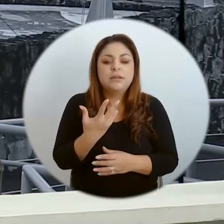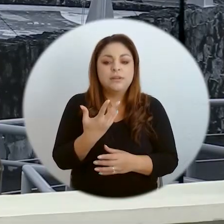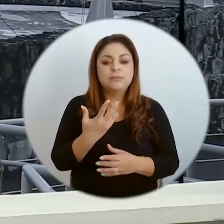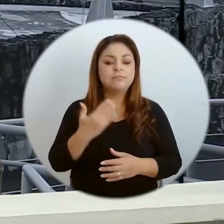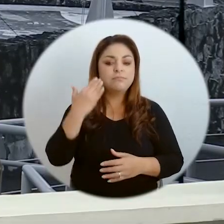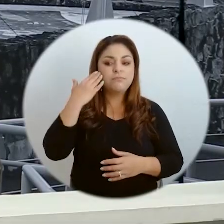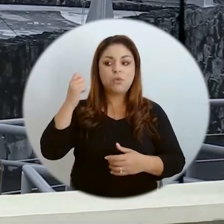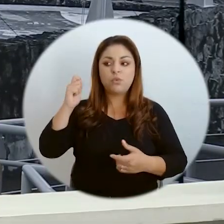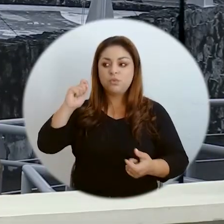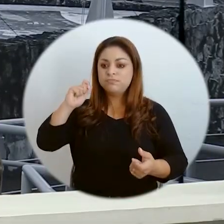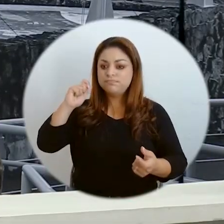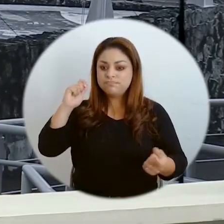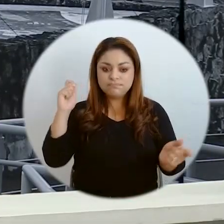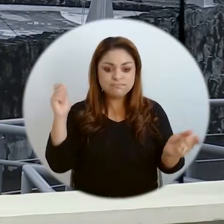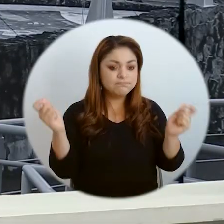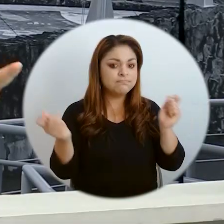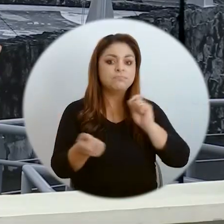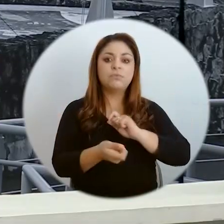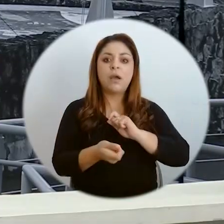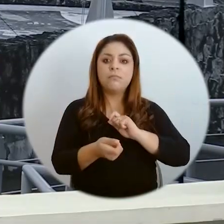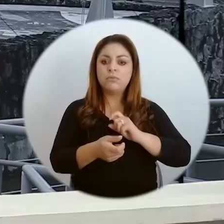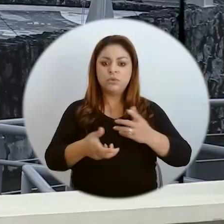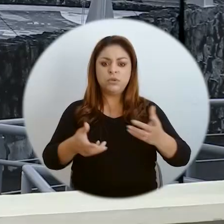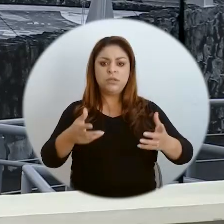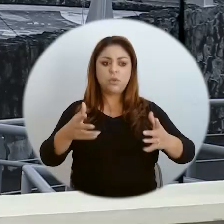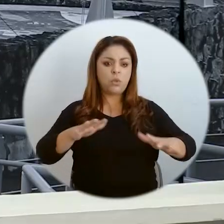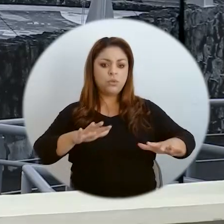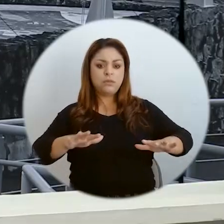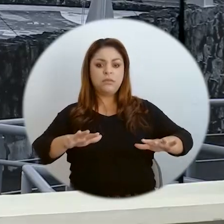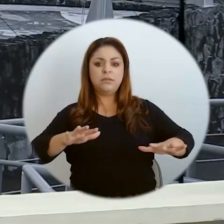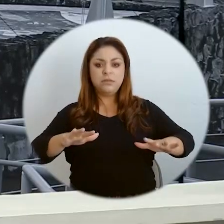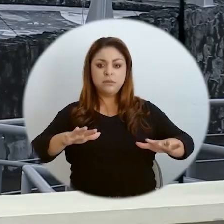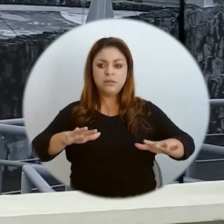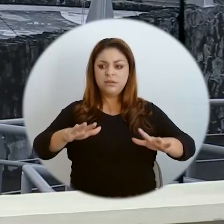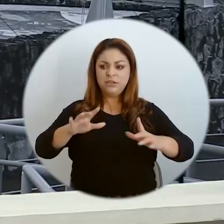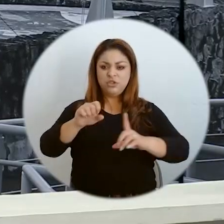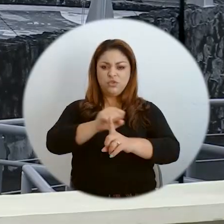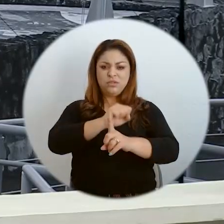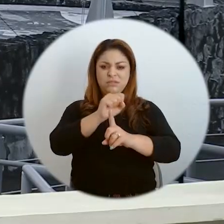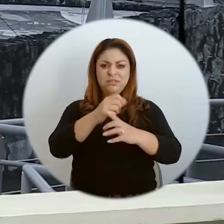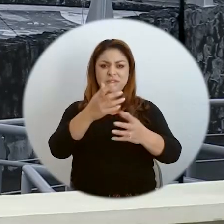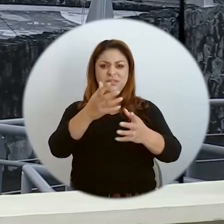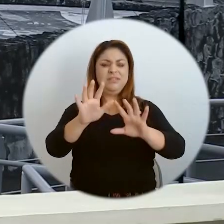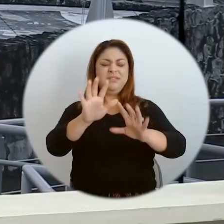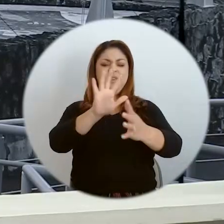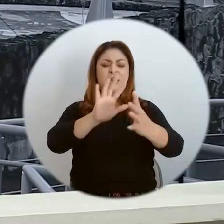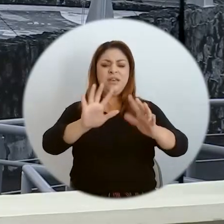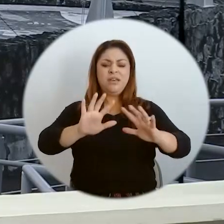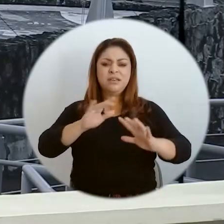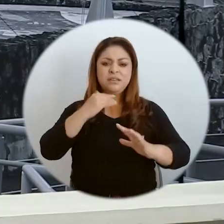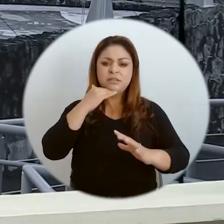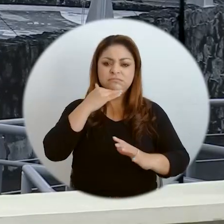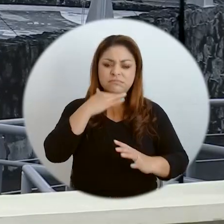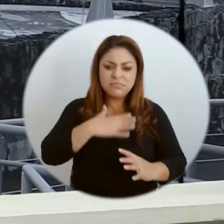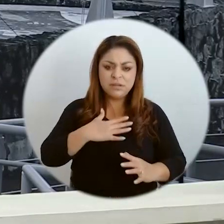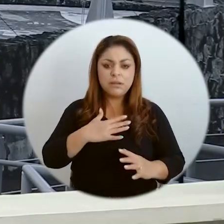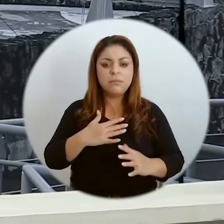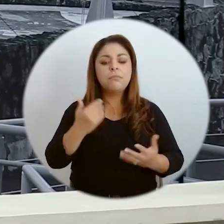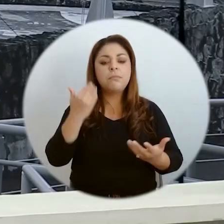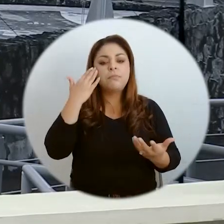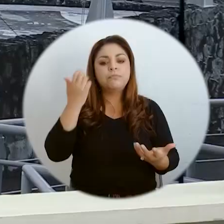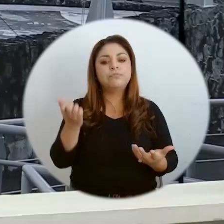acelerados, de cambios radicales que efectivamente desestabilizan a una sociedad o a las interpretaciones que nosotros tenemos